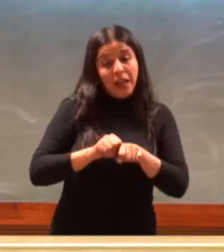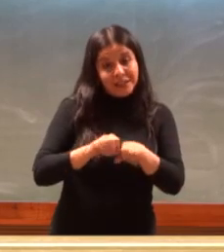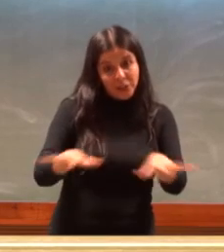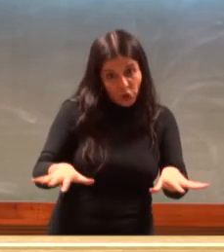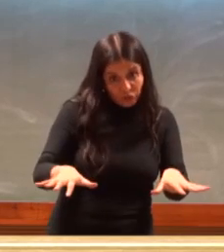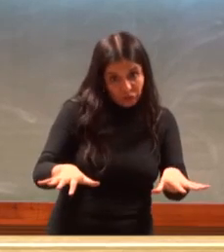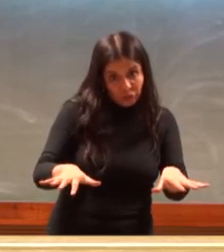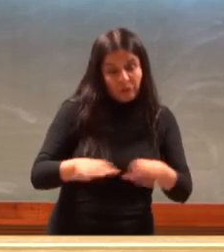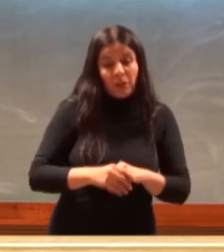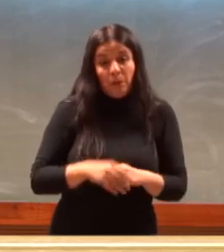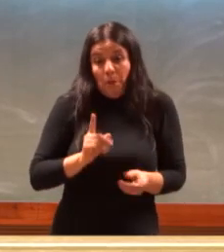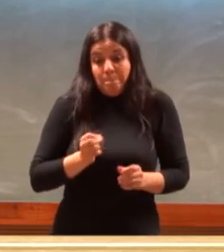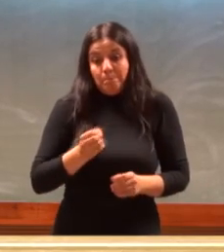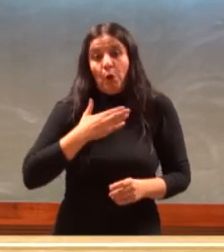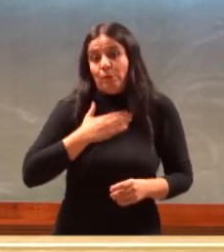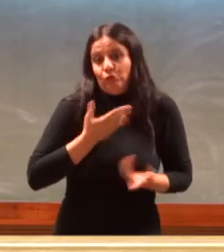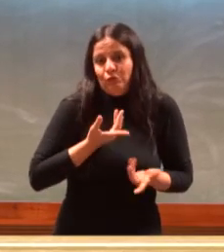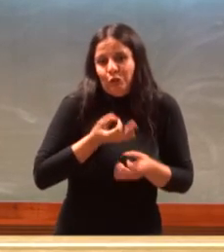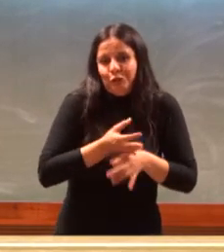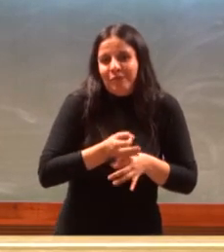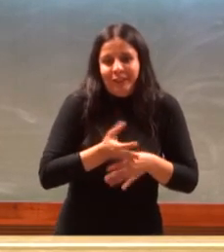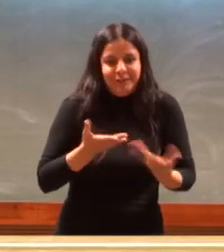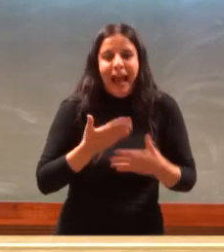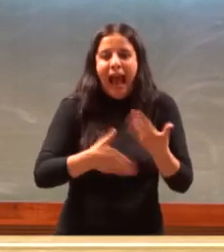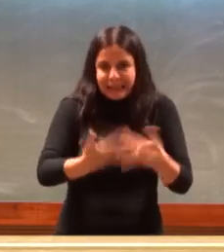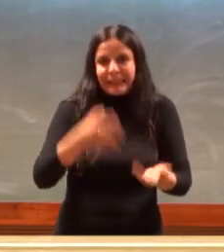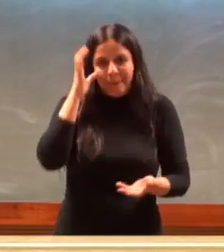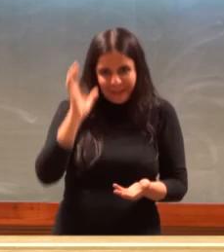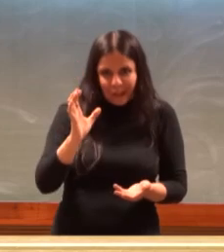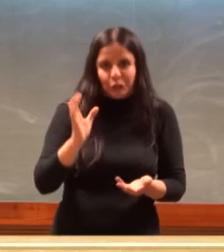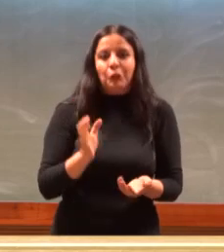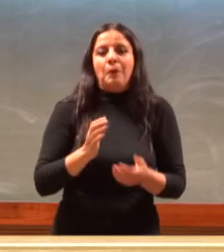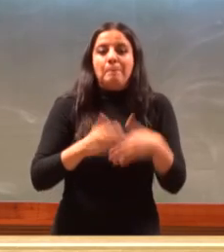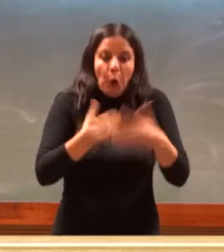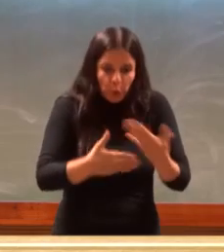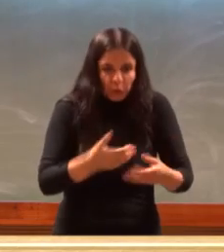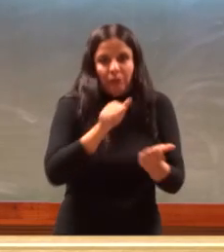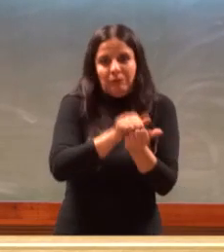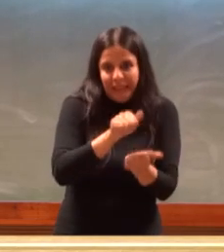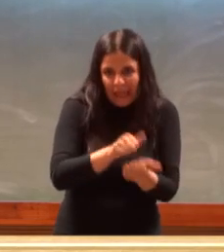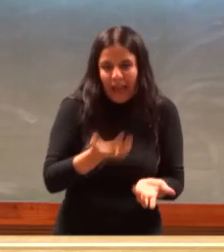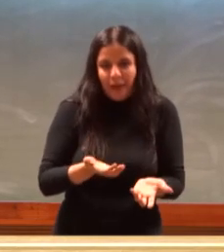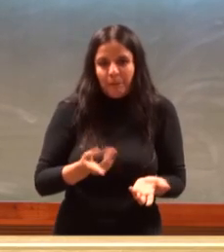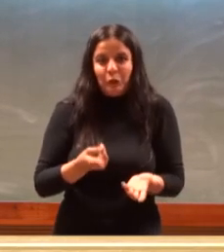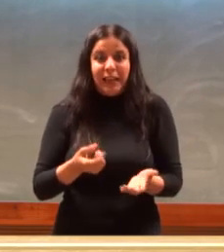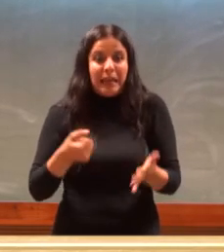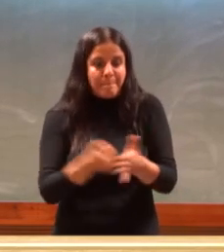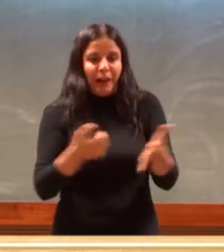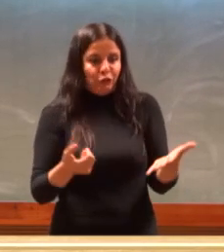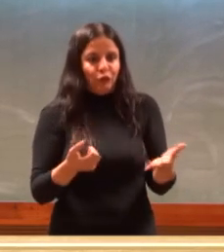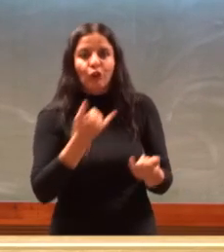hacen capacitación digamos cursos de capacitación en la producción de materiales que tengan un impacto sobre el sistema